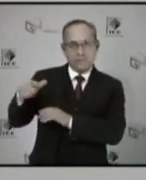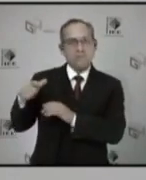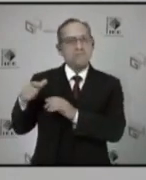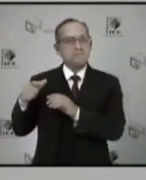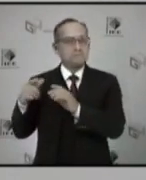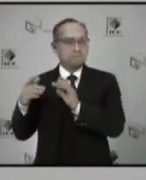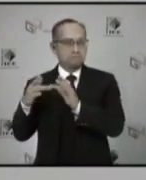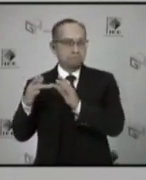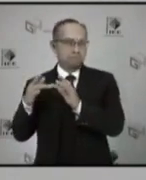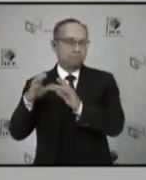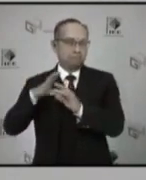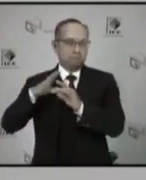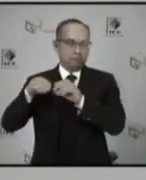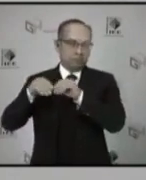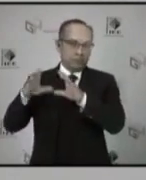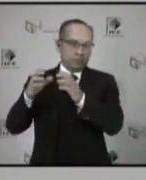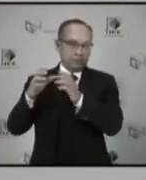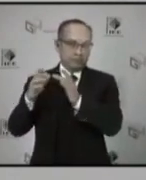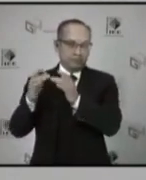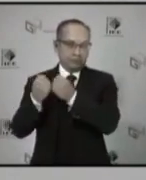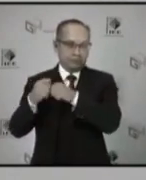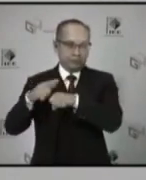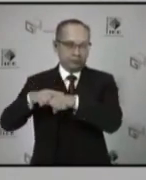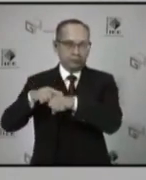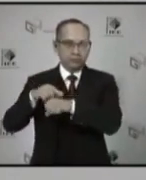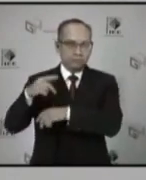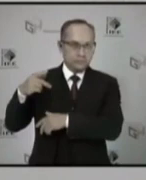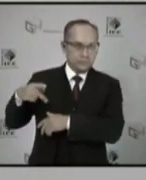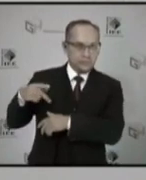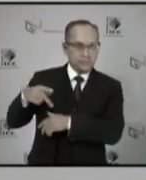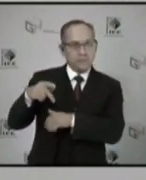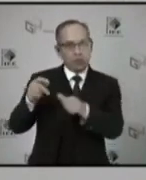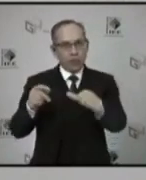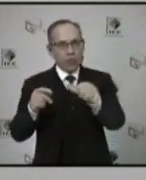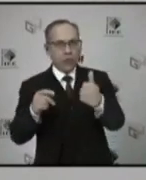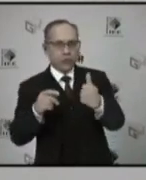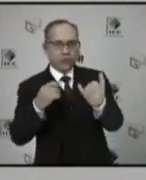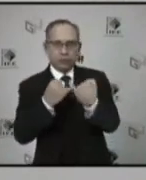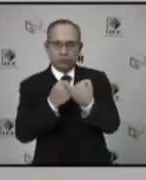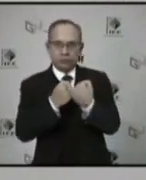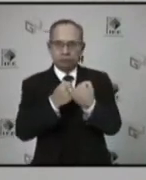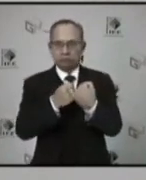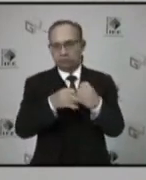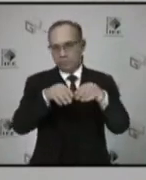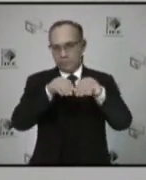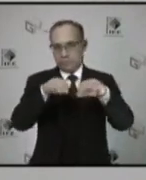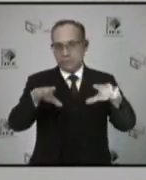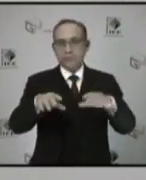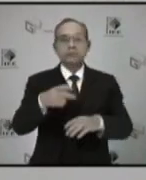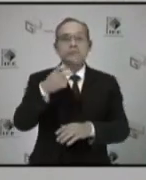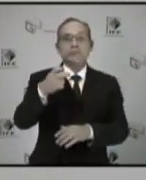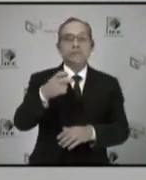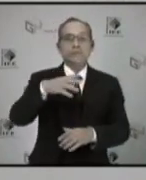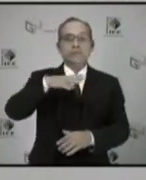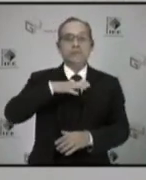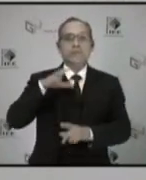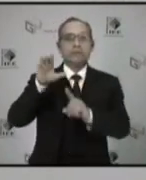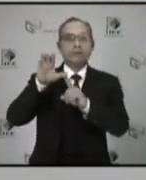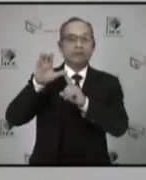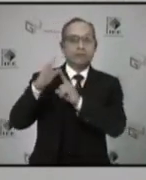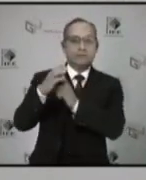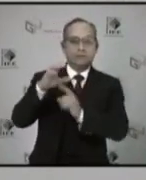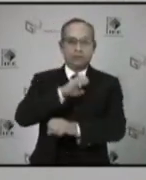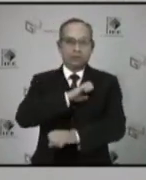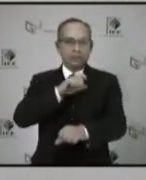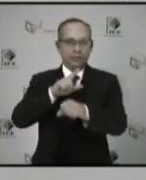diversos medios de comunicación. Es importante mencionar que para este ejercicio, la Comisión Especial de Debates del Instituto